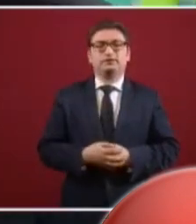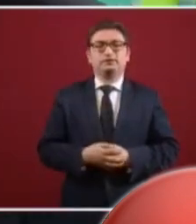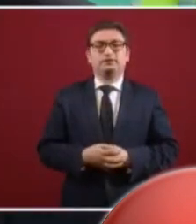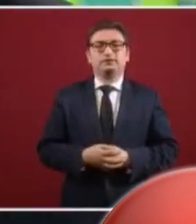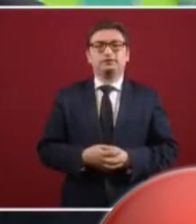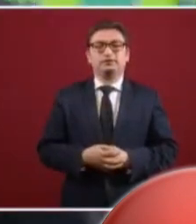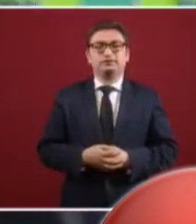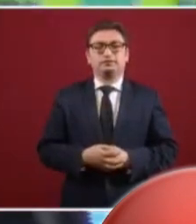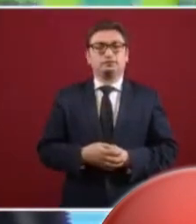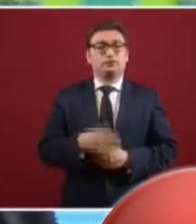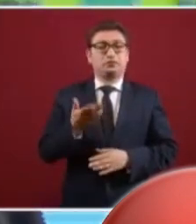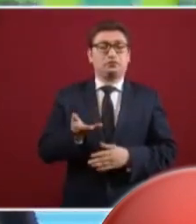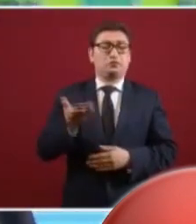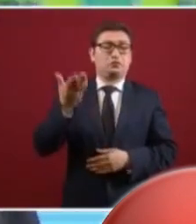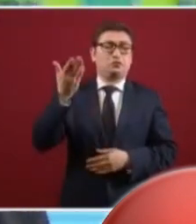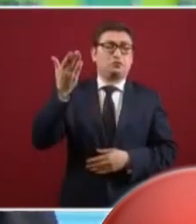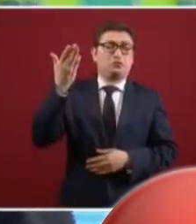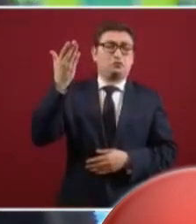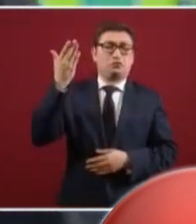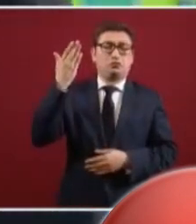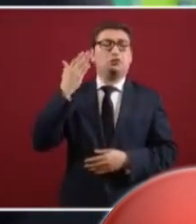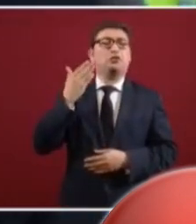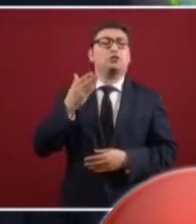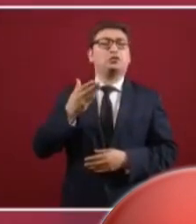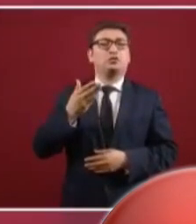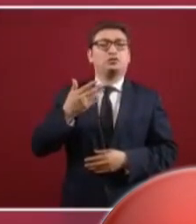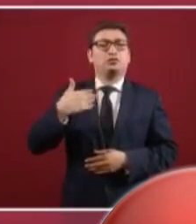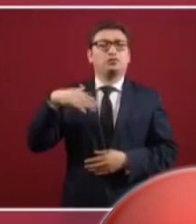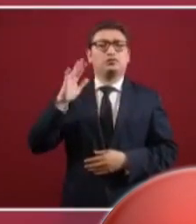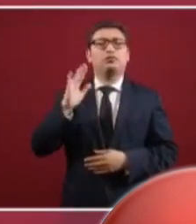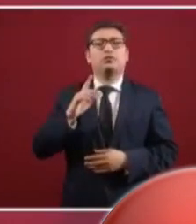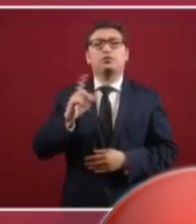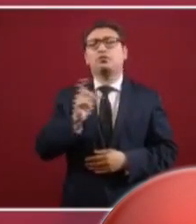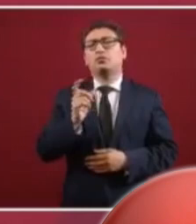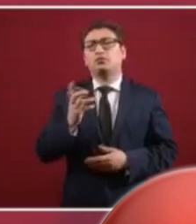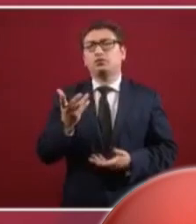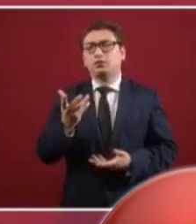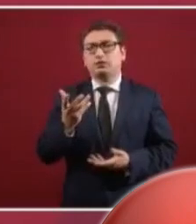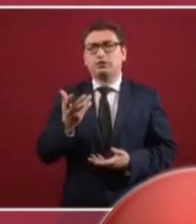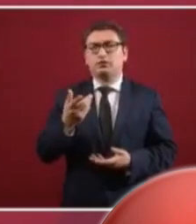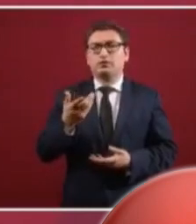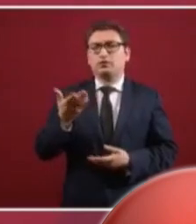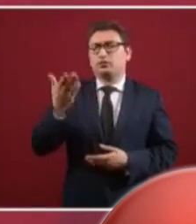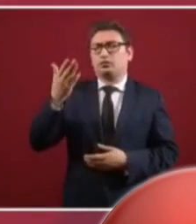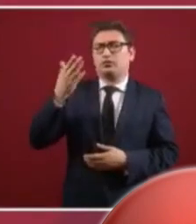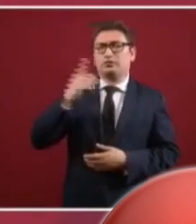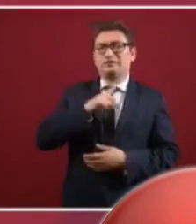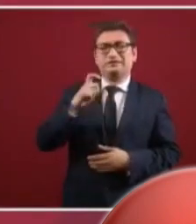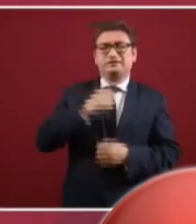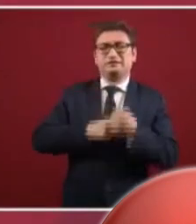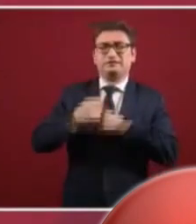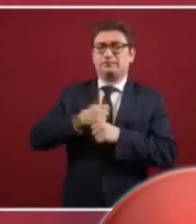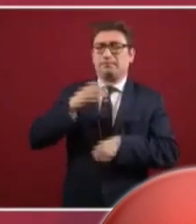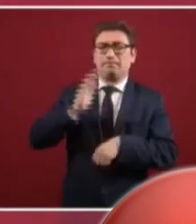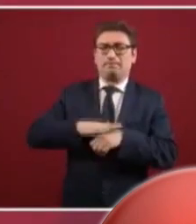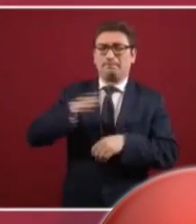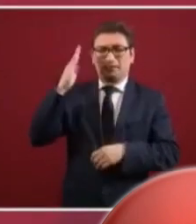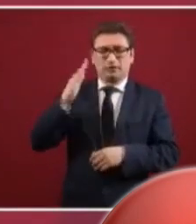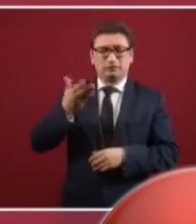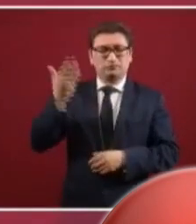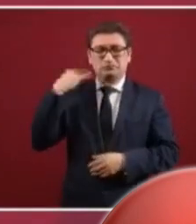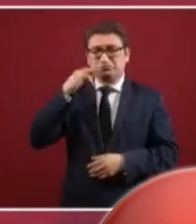no se veía desde hace más de un siglo y medio,